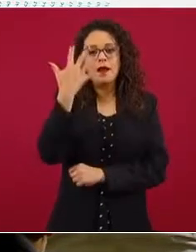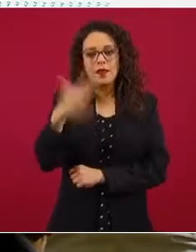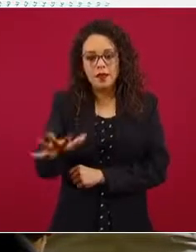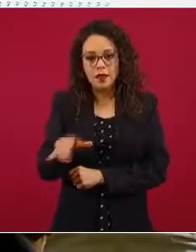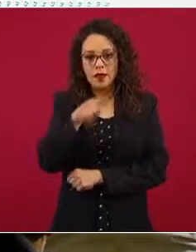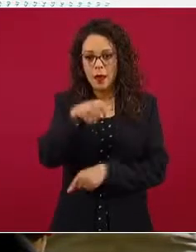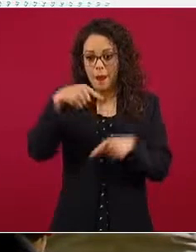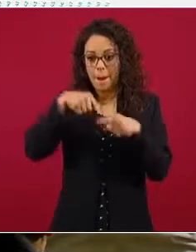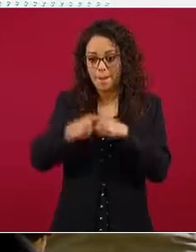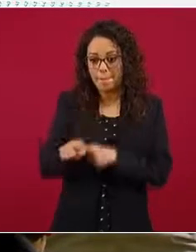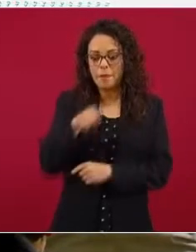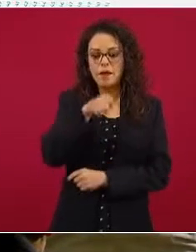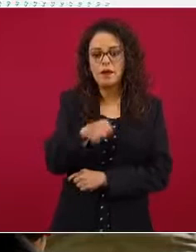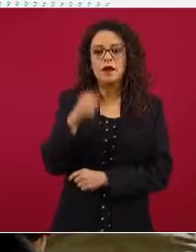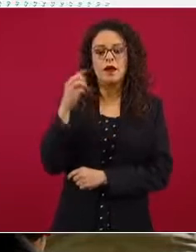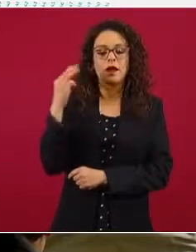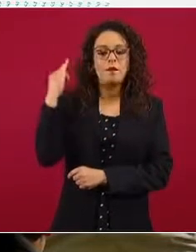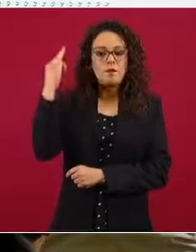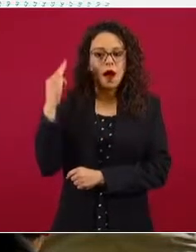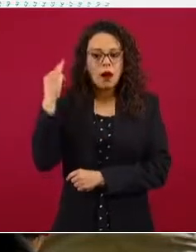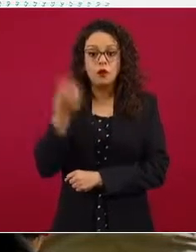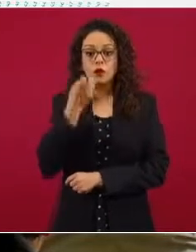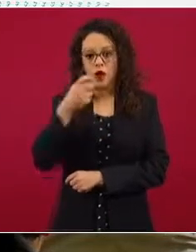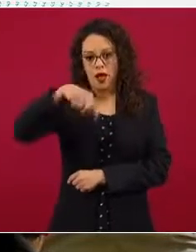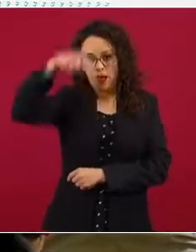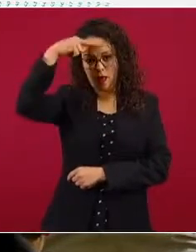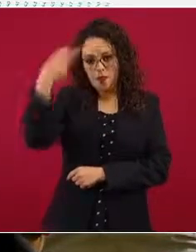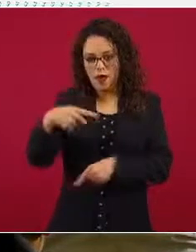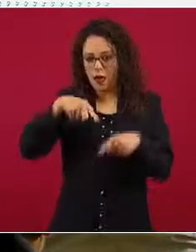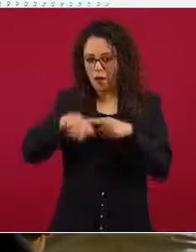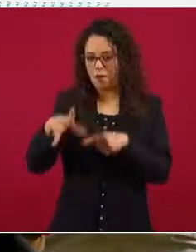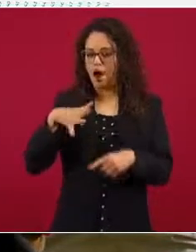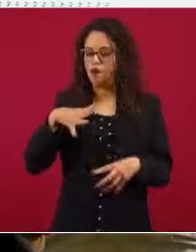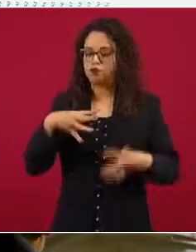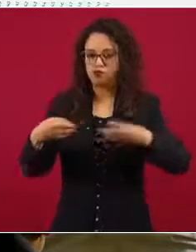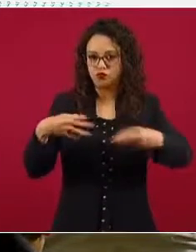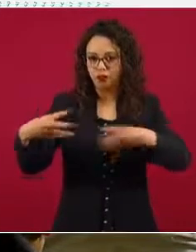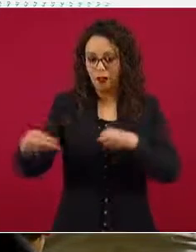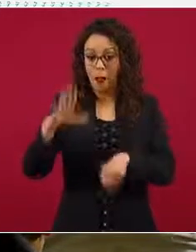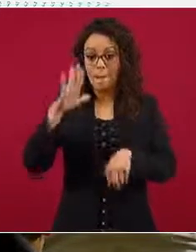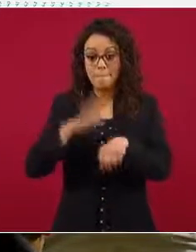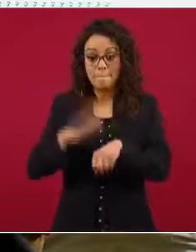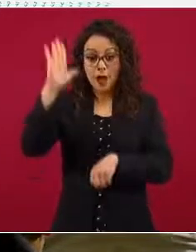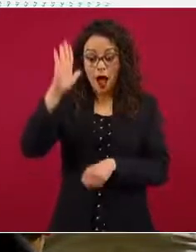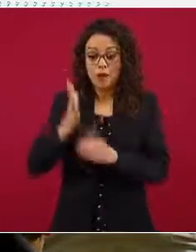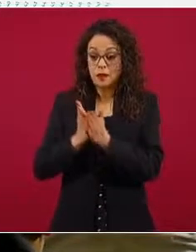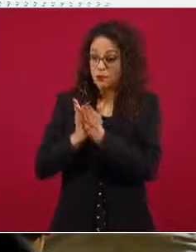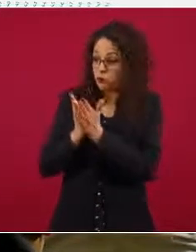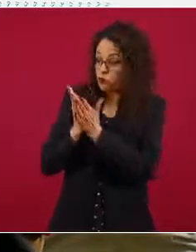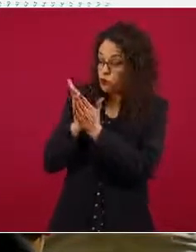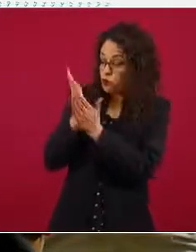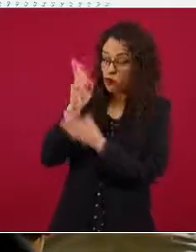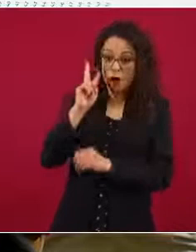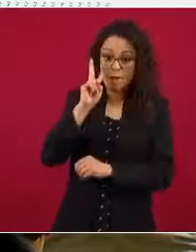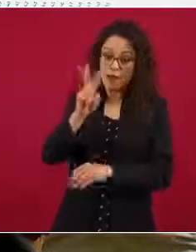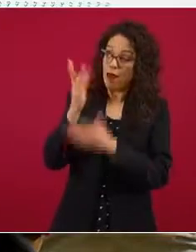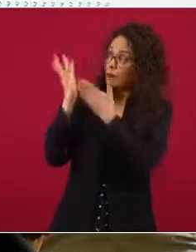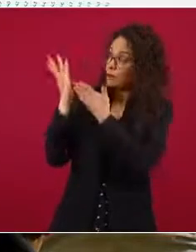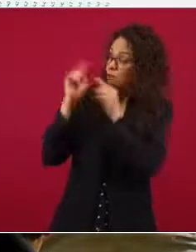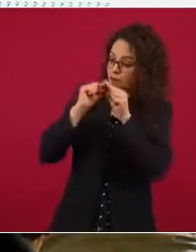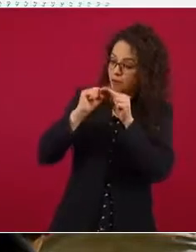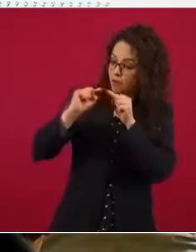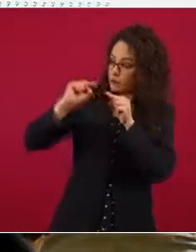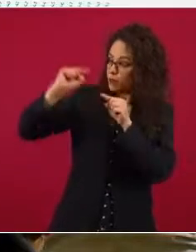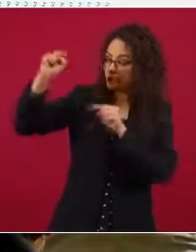cuando empezó la epidemia en México, y cuanto más alta es esta línea, en este sentido, es la cantidad